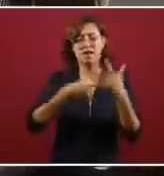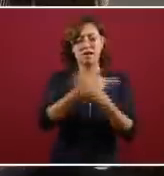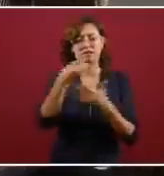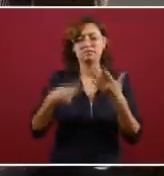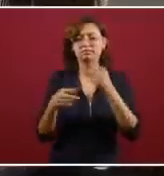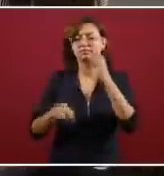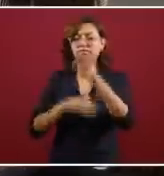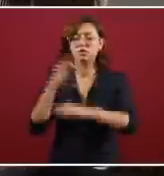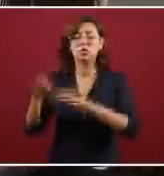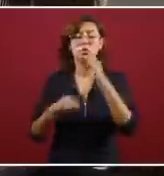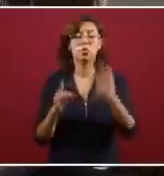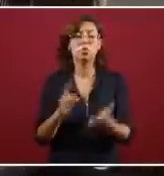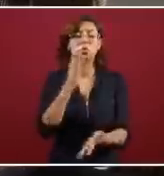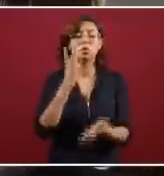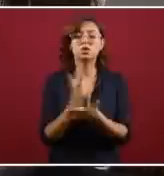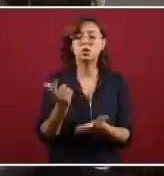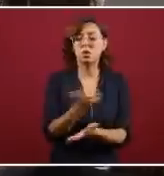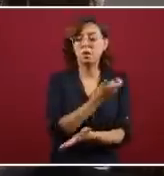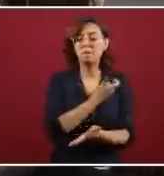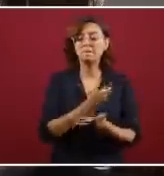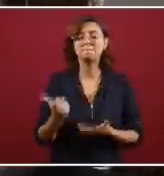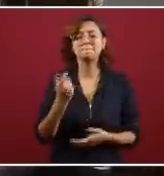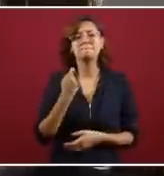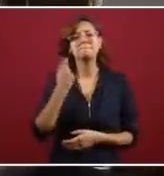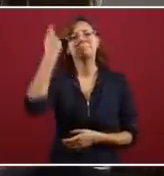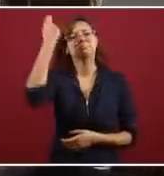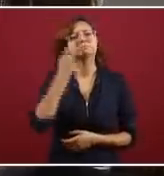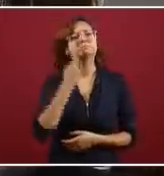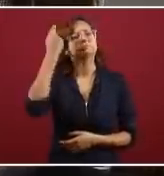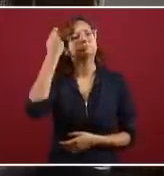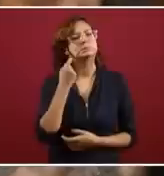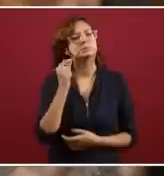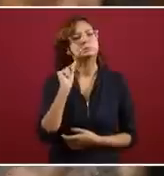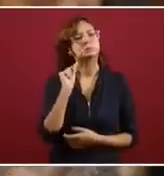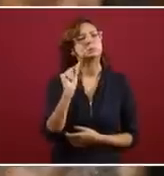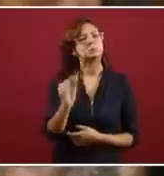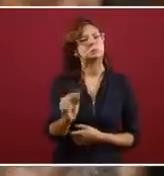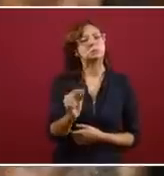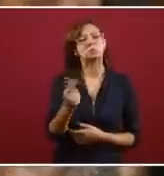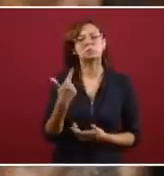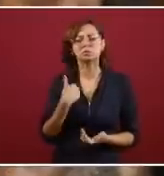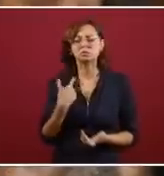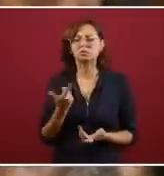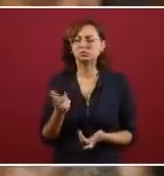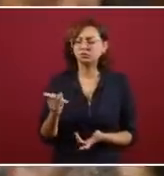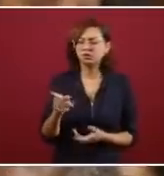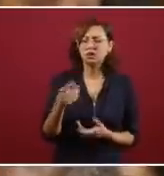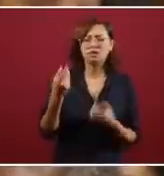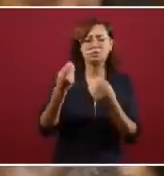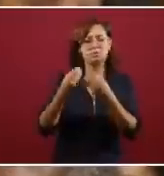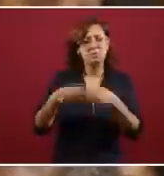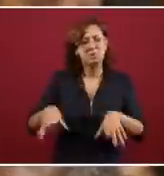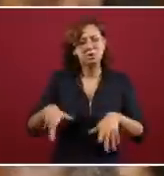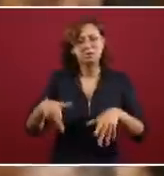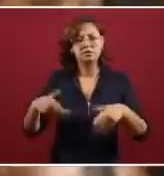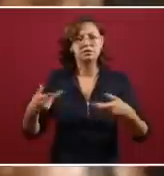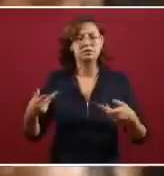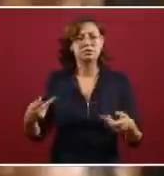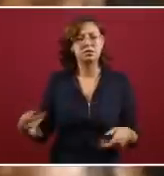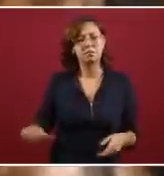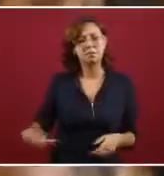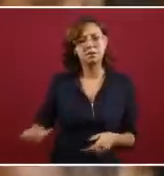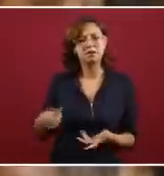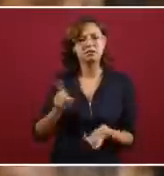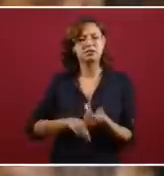le dignaron a pagarle una pensión raquítica sin que se le indemnizara por haber perdido sus piernas en